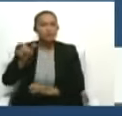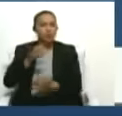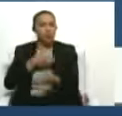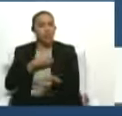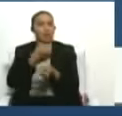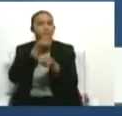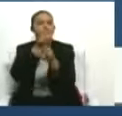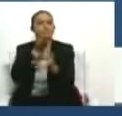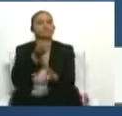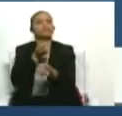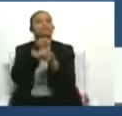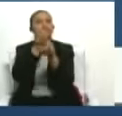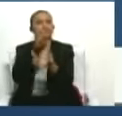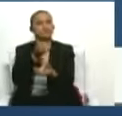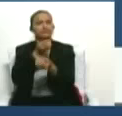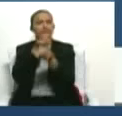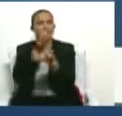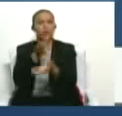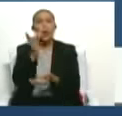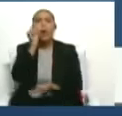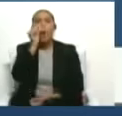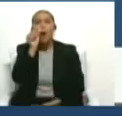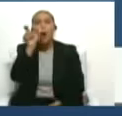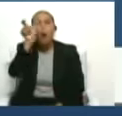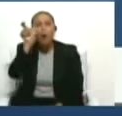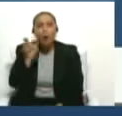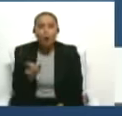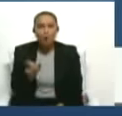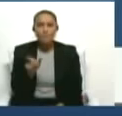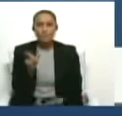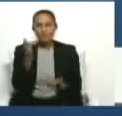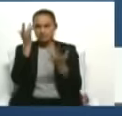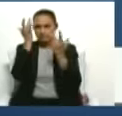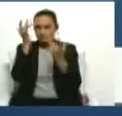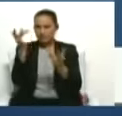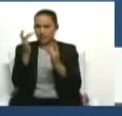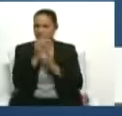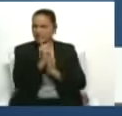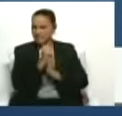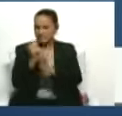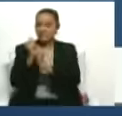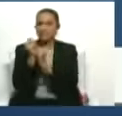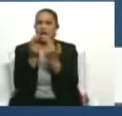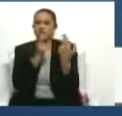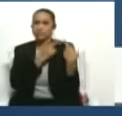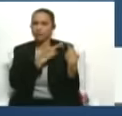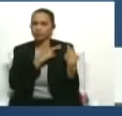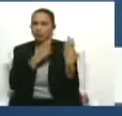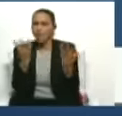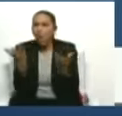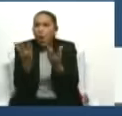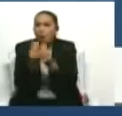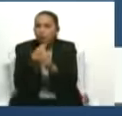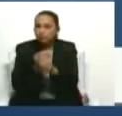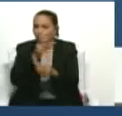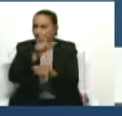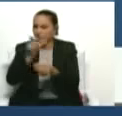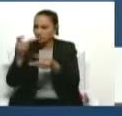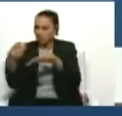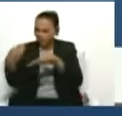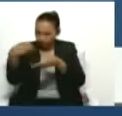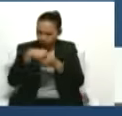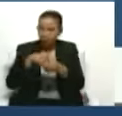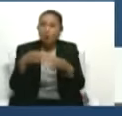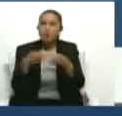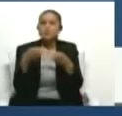este terrorista Ángelo Heredia, autor y responsable, junto a otros, de la trama Brazalete